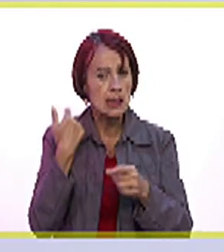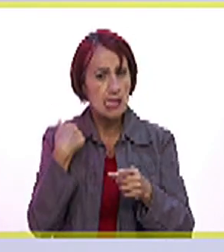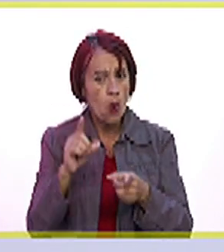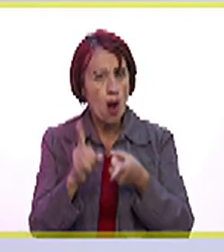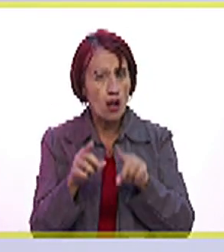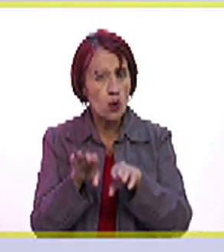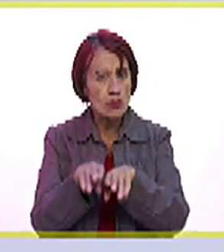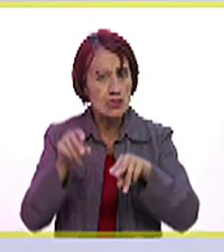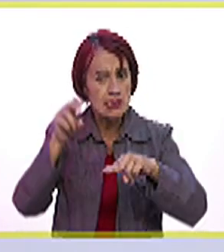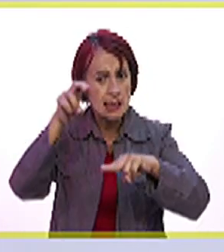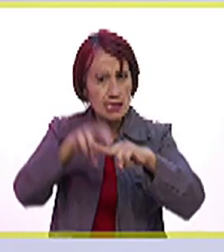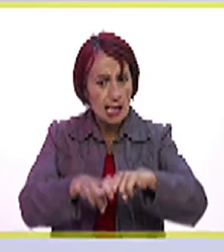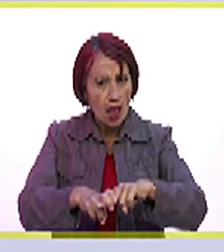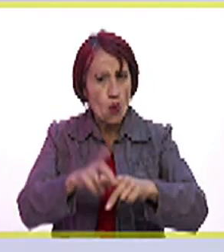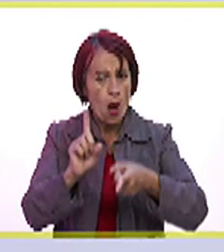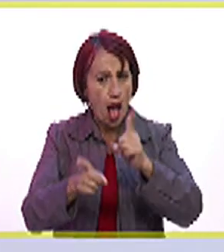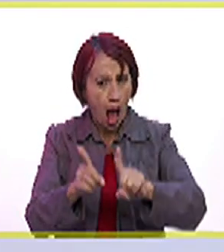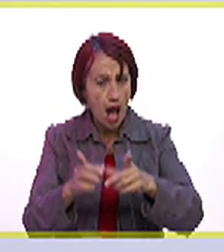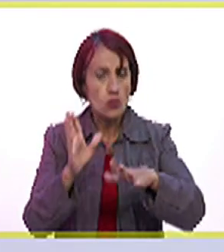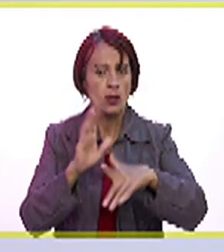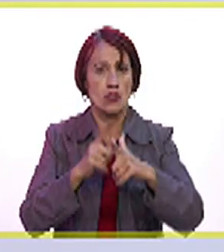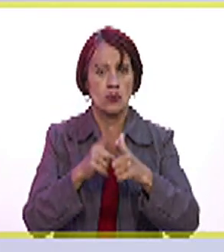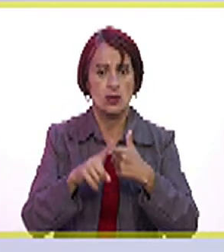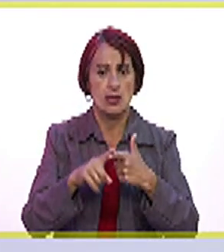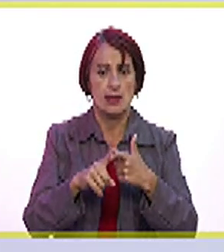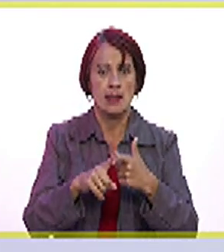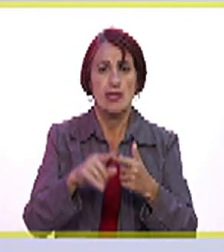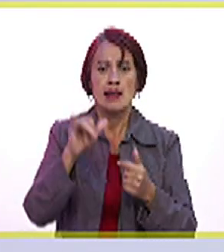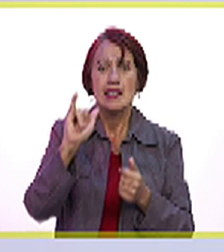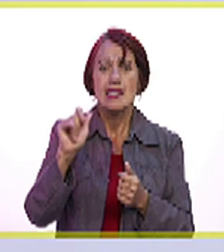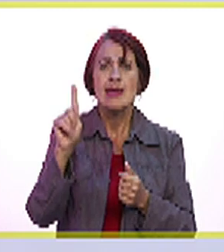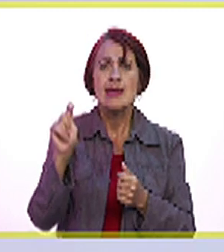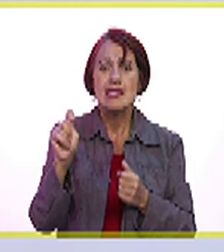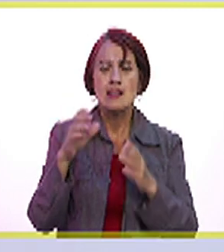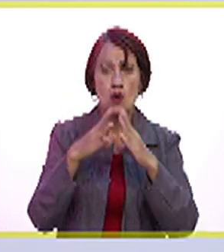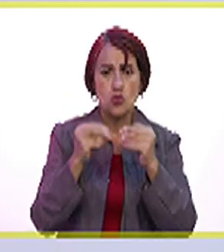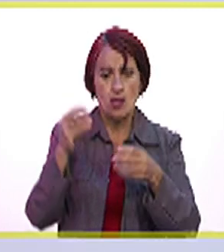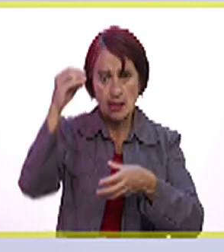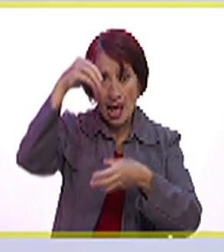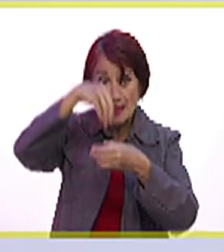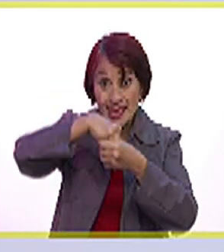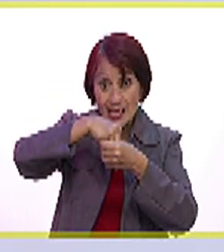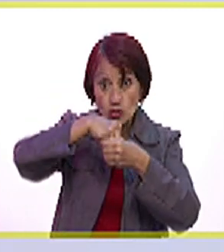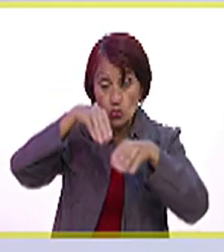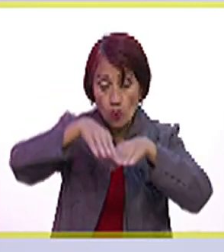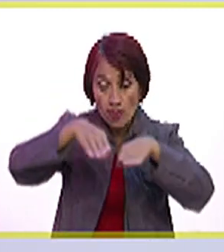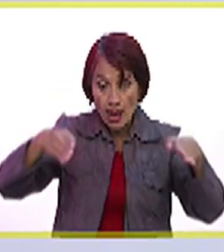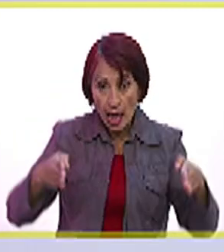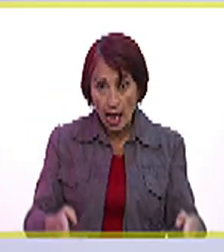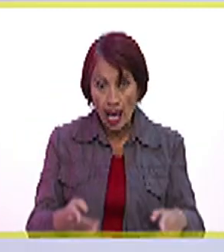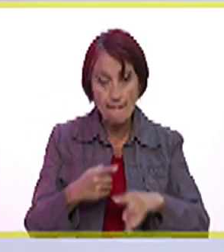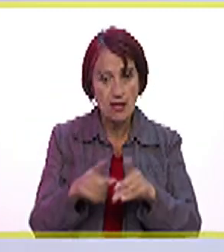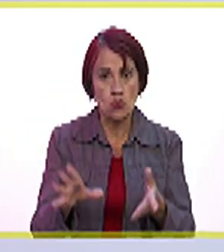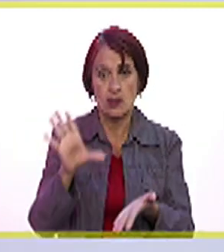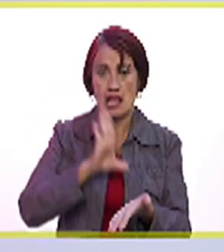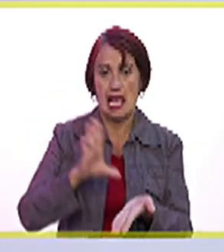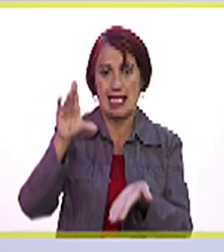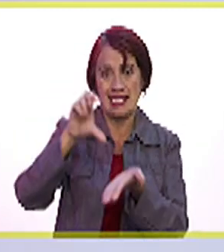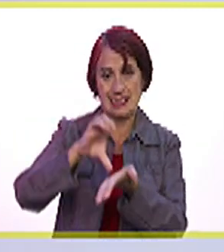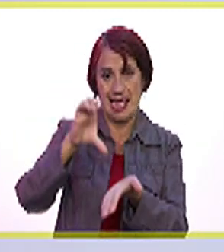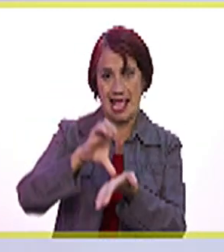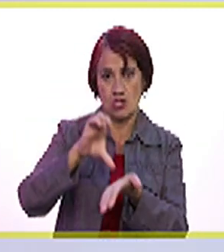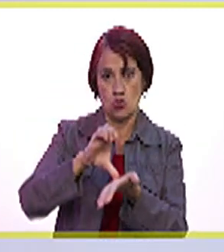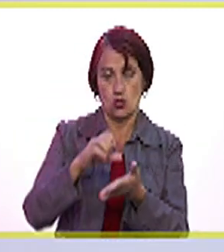de una cosa. Porque si estoy in, puede que el objeto esté dentro de una caja, pero no esté exactamente en el centro.